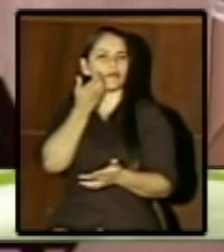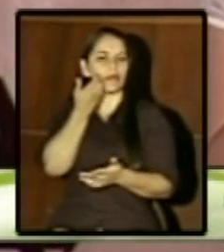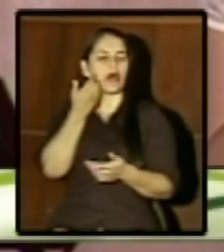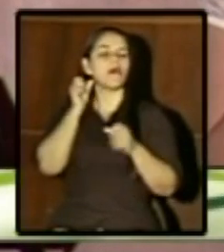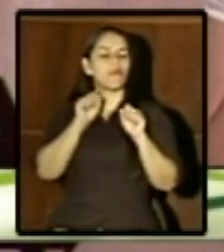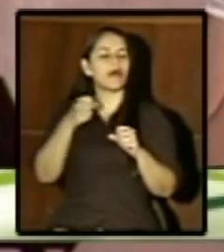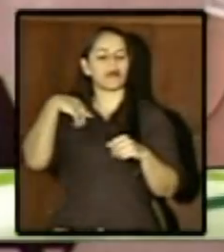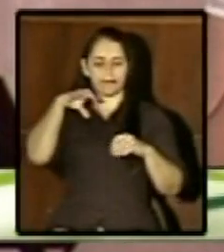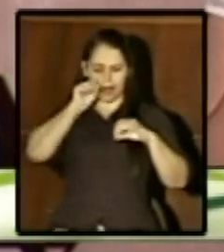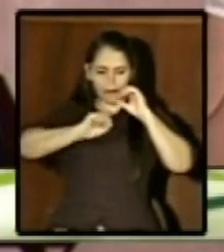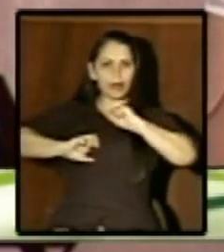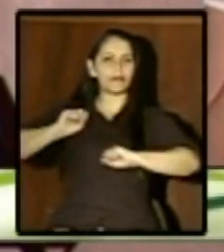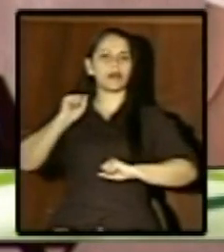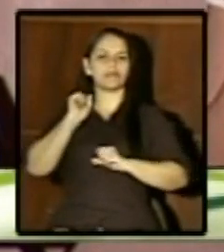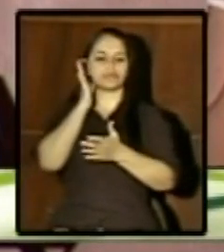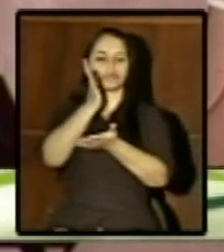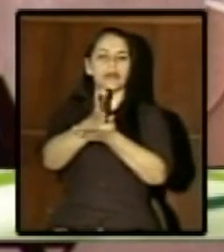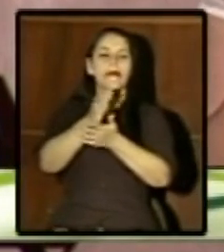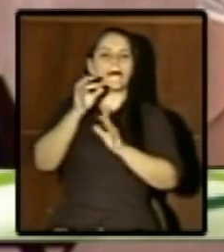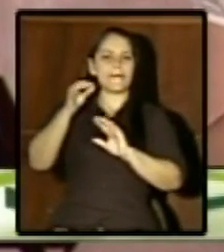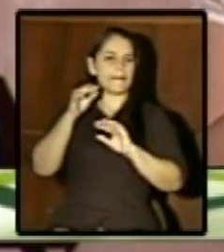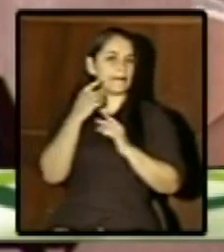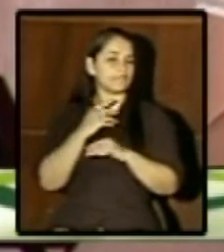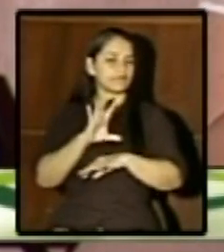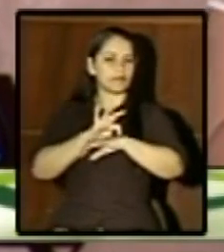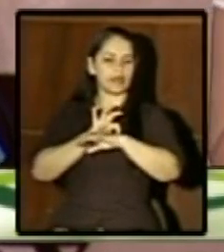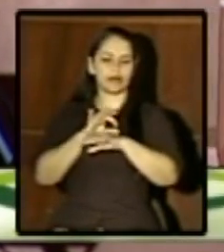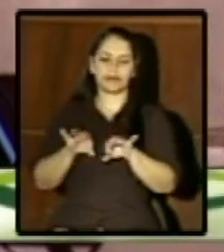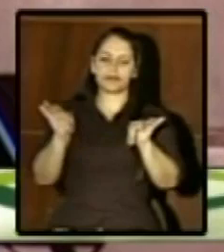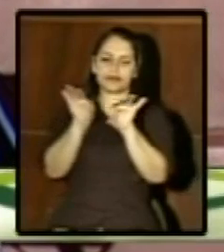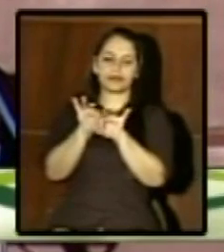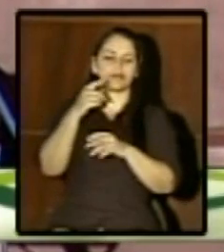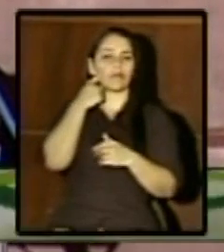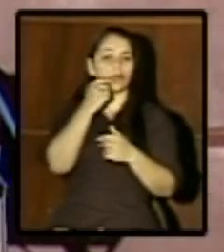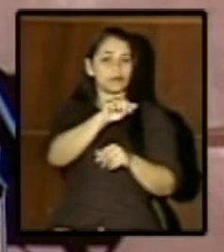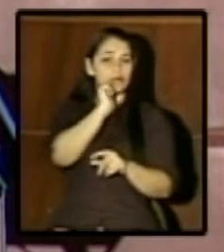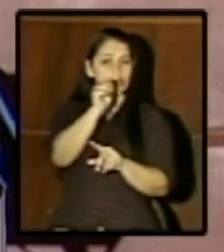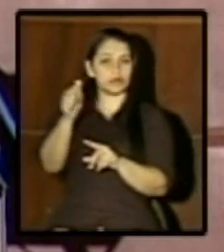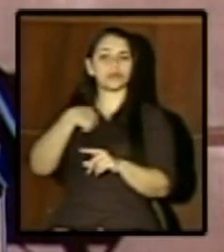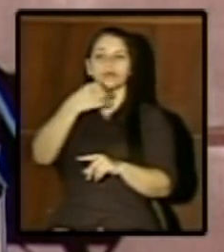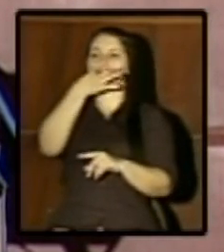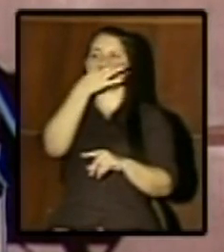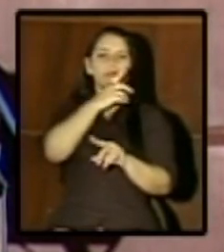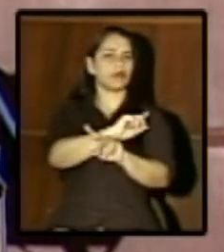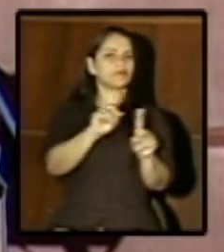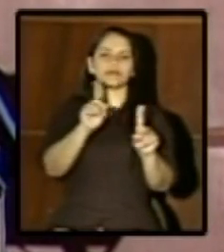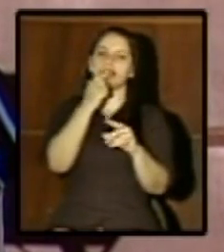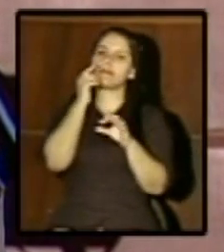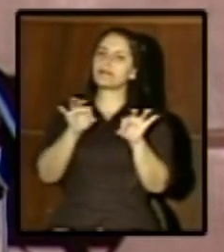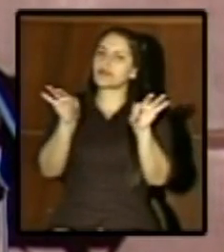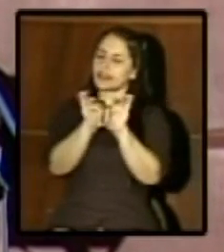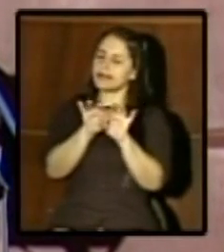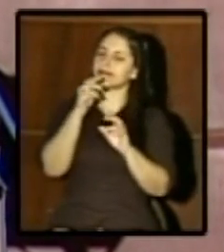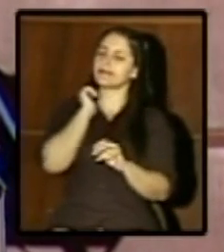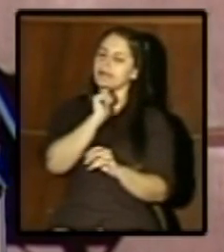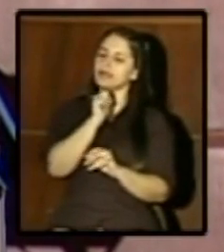ir a visitar al médico cuando es necesario y eviten sobre todo autoformularse o formular a sus familiares y amigos. El tema